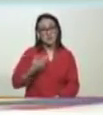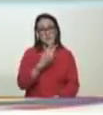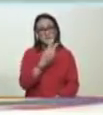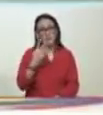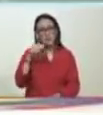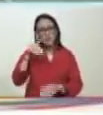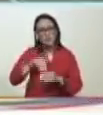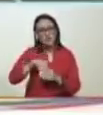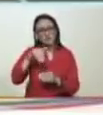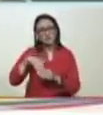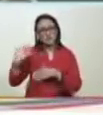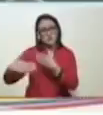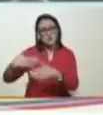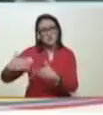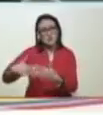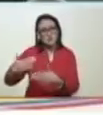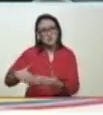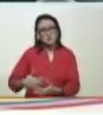24 elecciones.